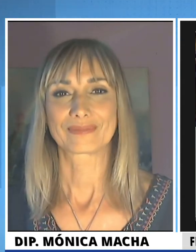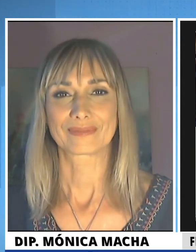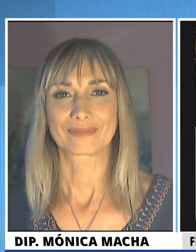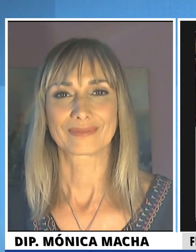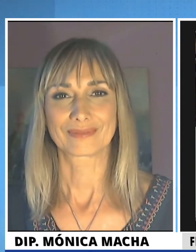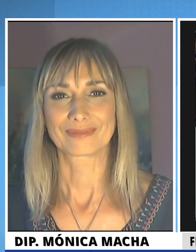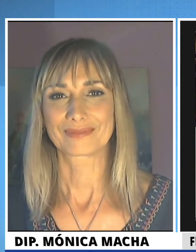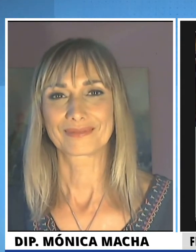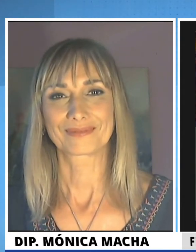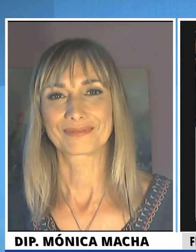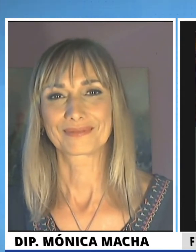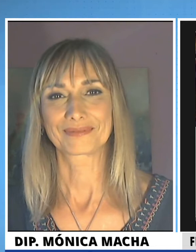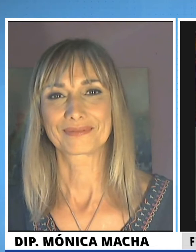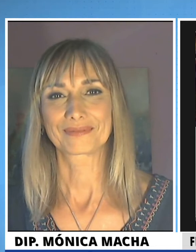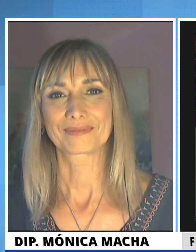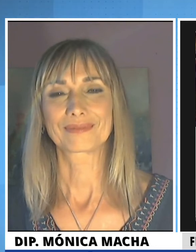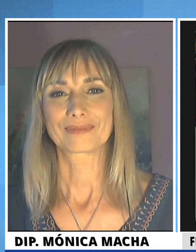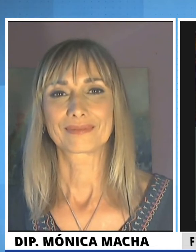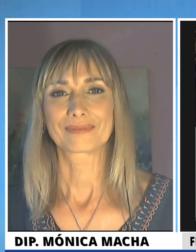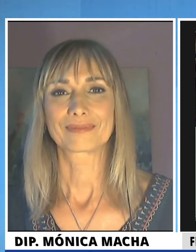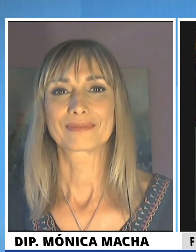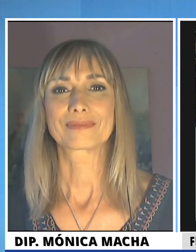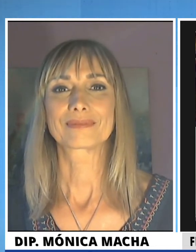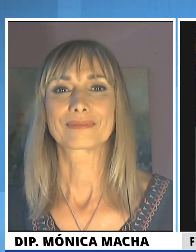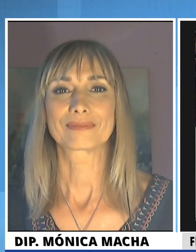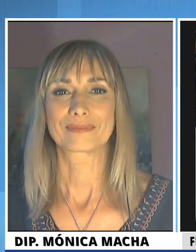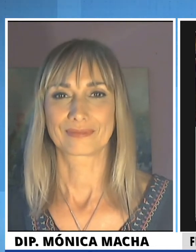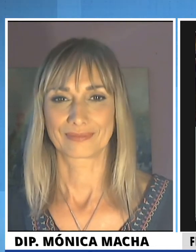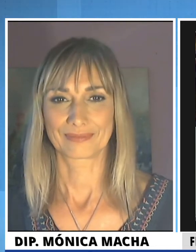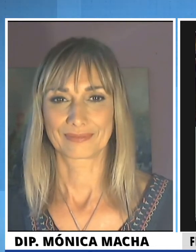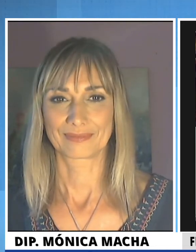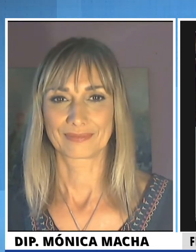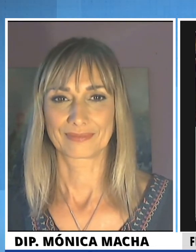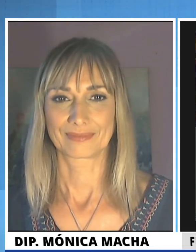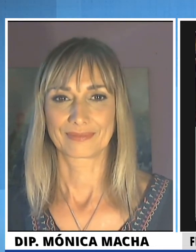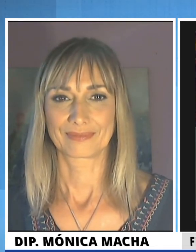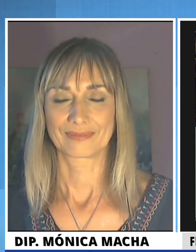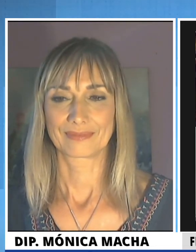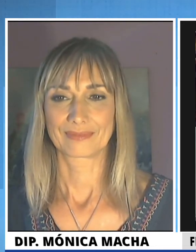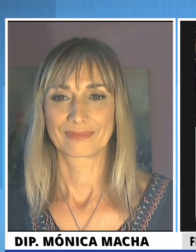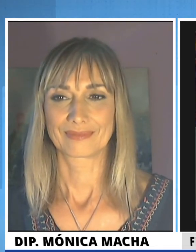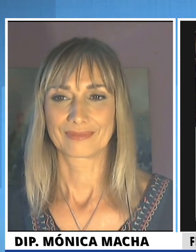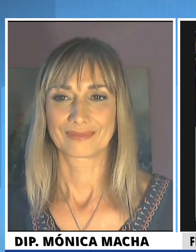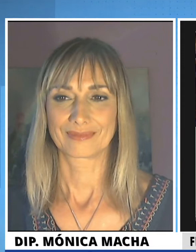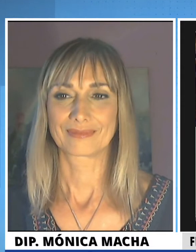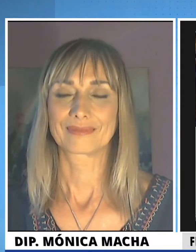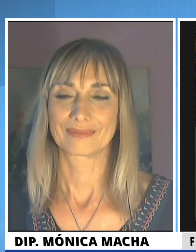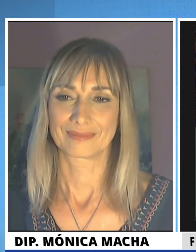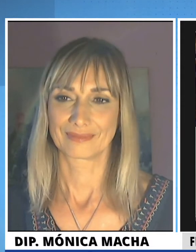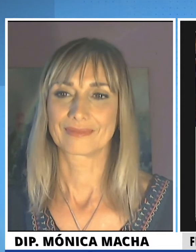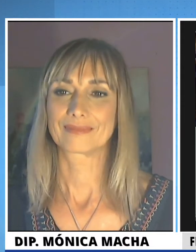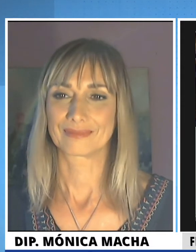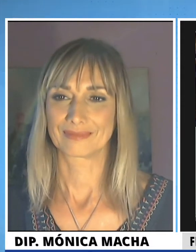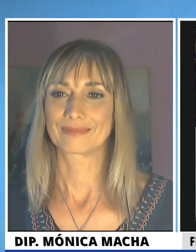parece que y cuando te das cuenta que lo que quisiste hacer desde un lugar de acompañamiento,